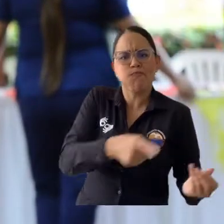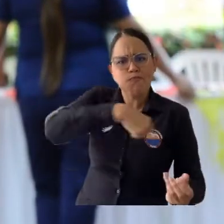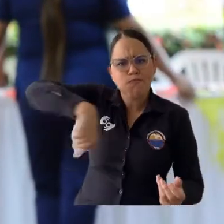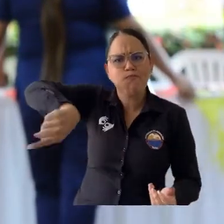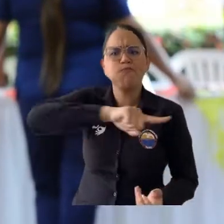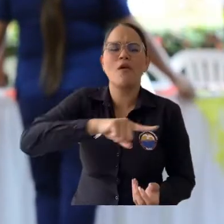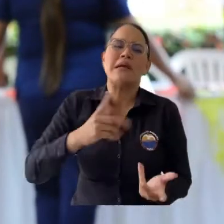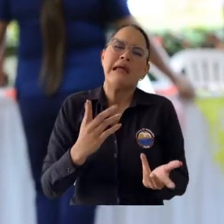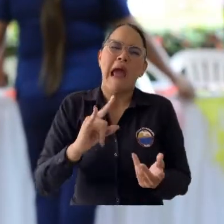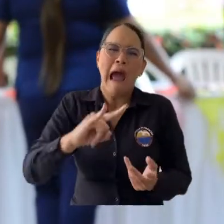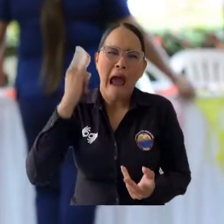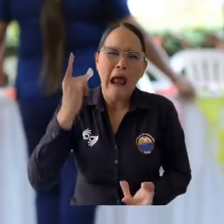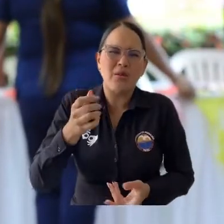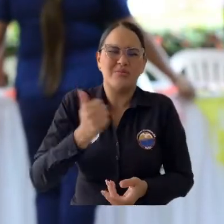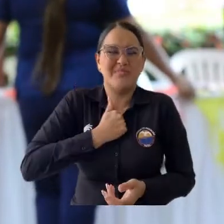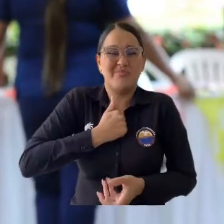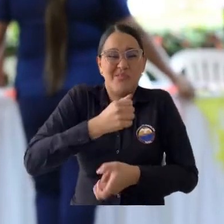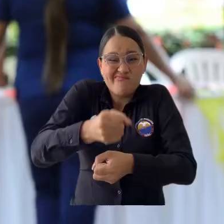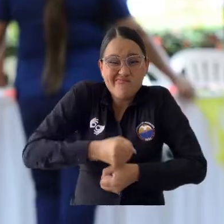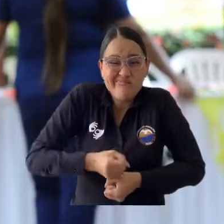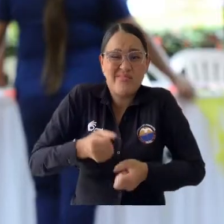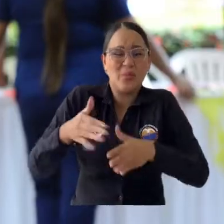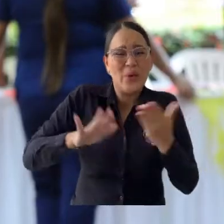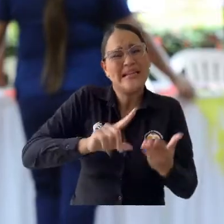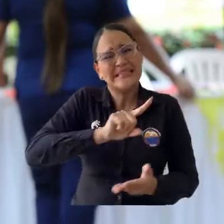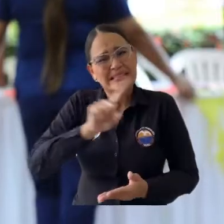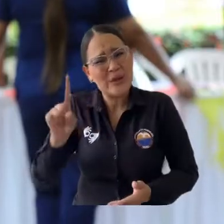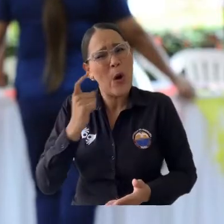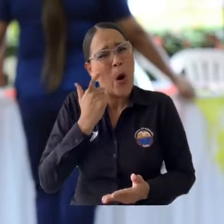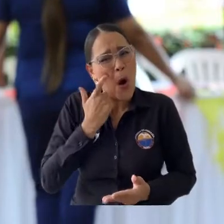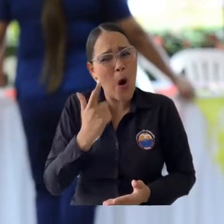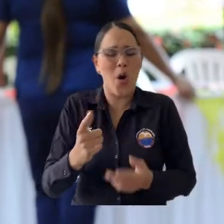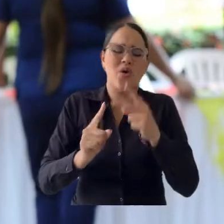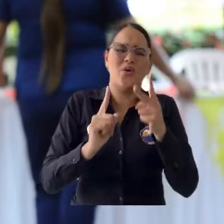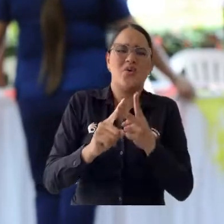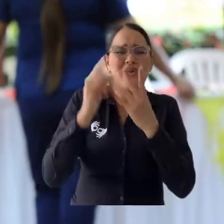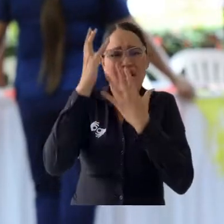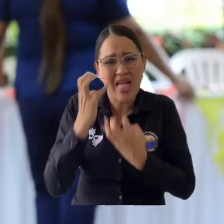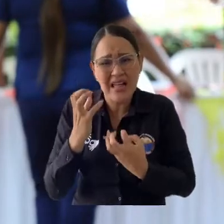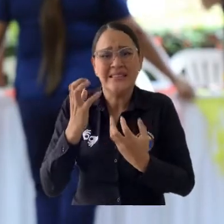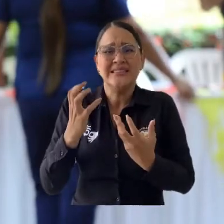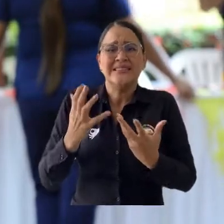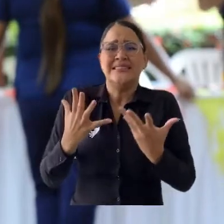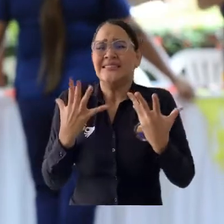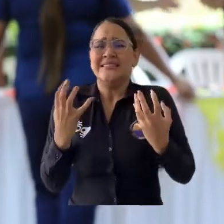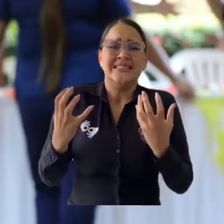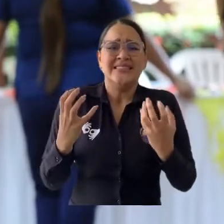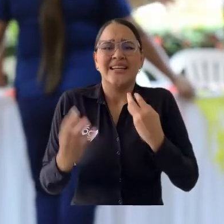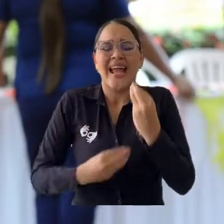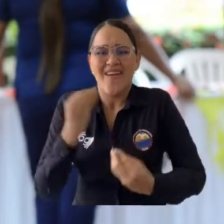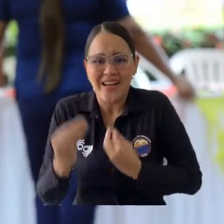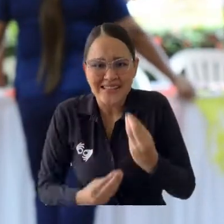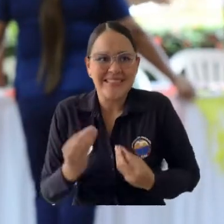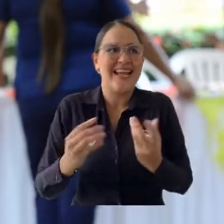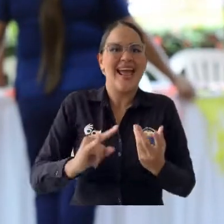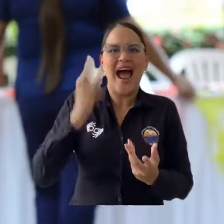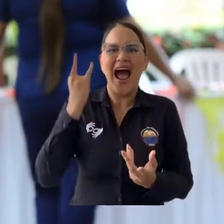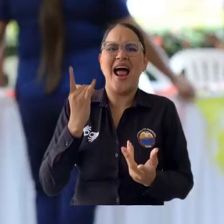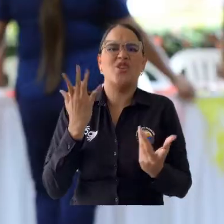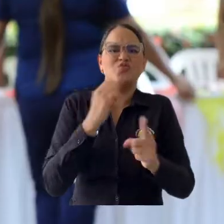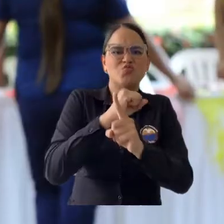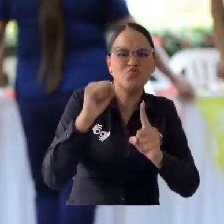como prevención del suicidio, prevención de la violencia de género, depresión, ansiedad, habilidades